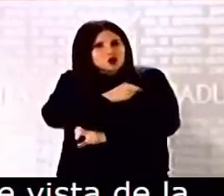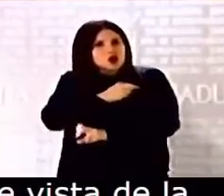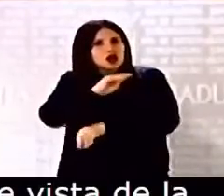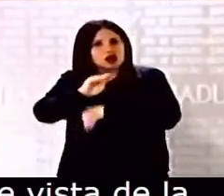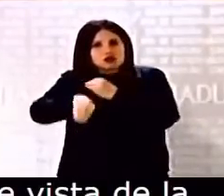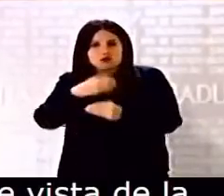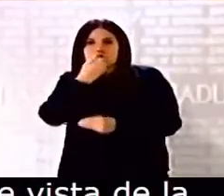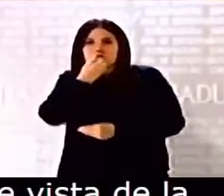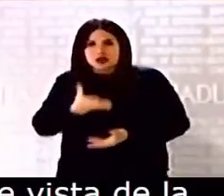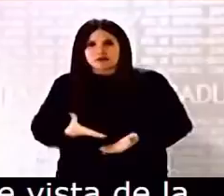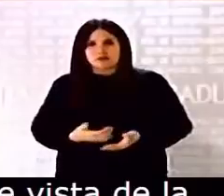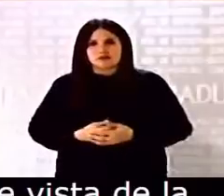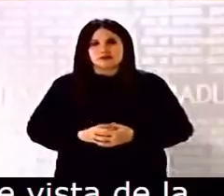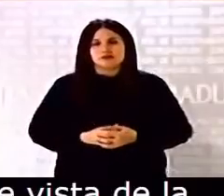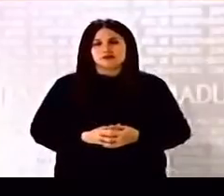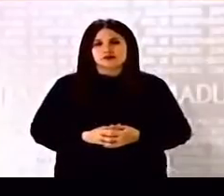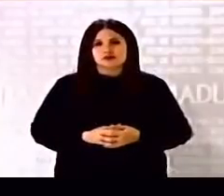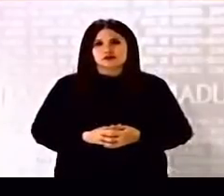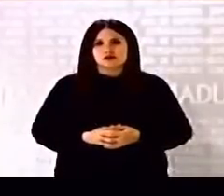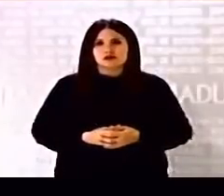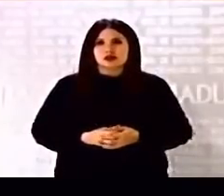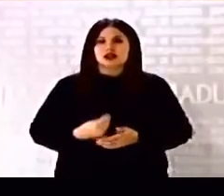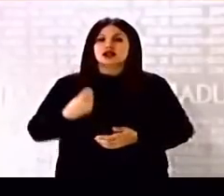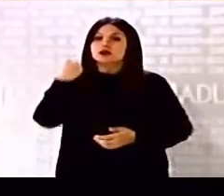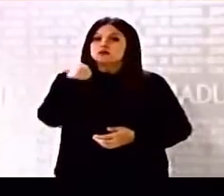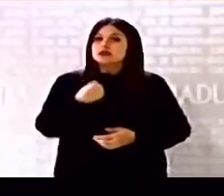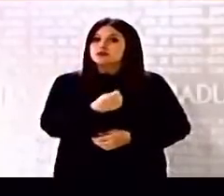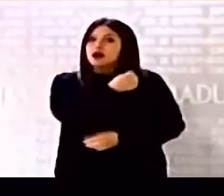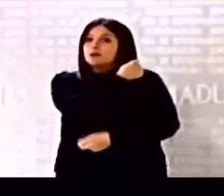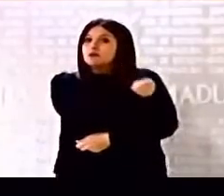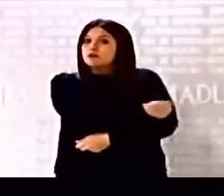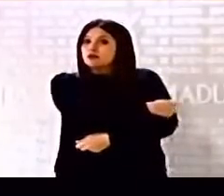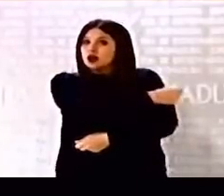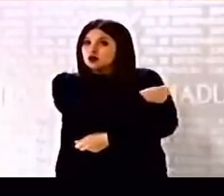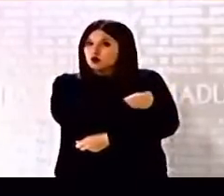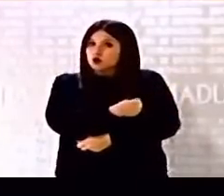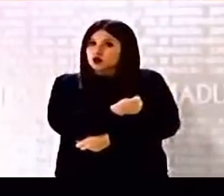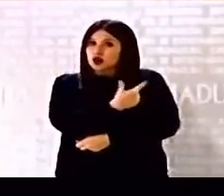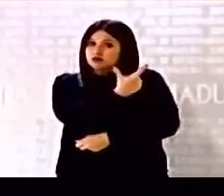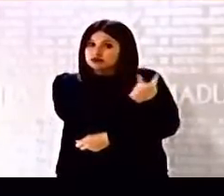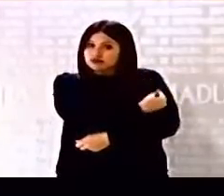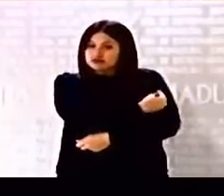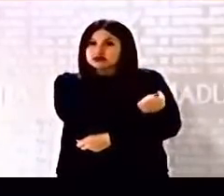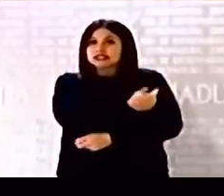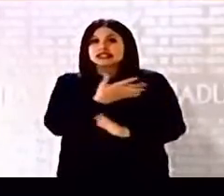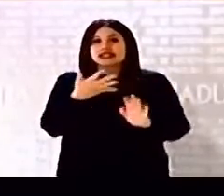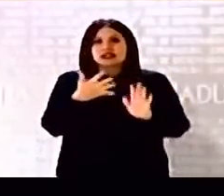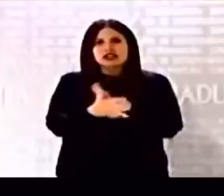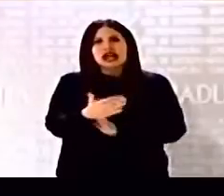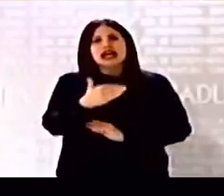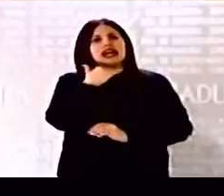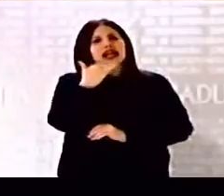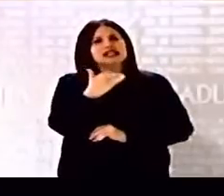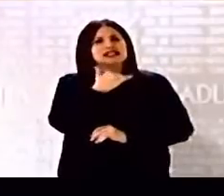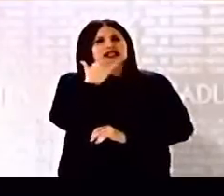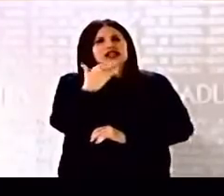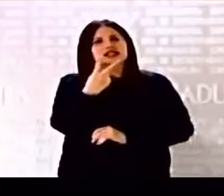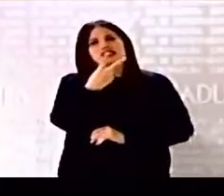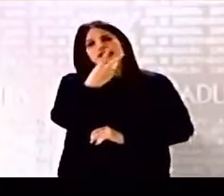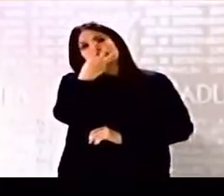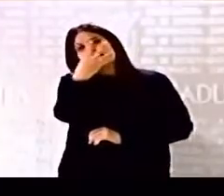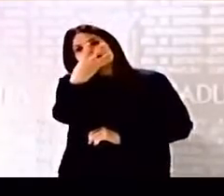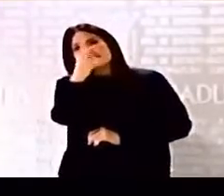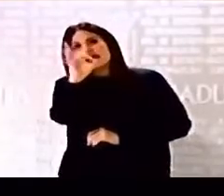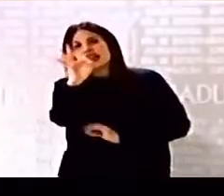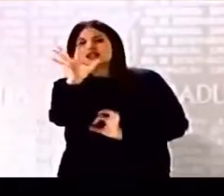Vacunación que ya llega a alcanzar a cerca de un 30% de